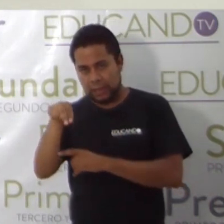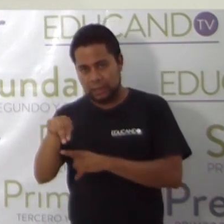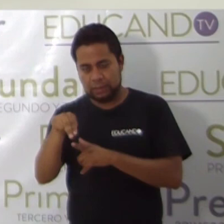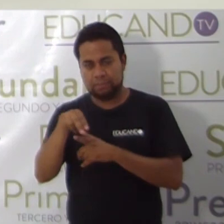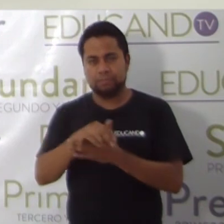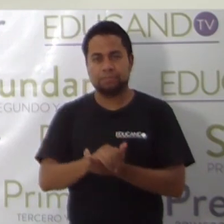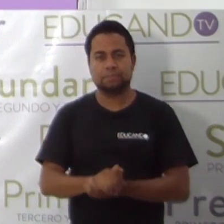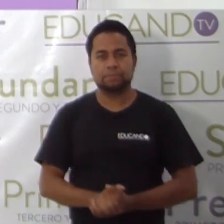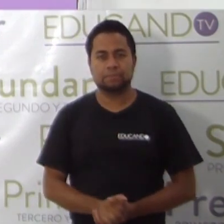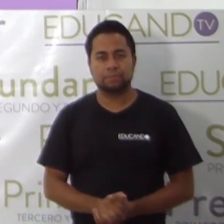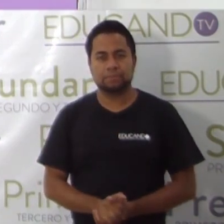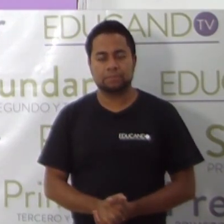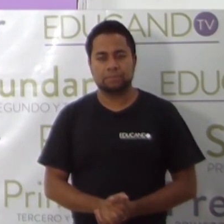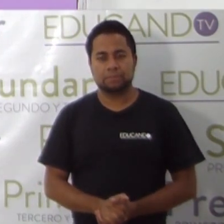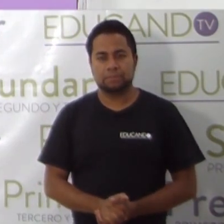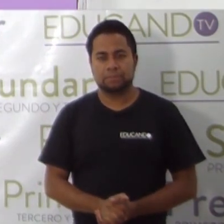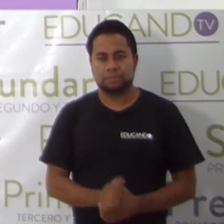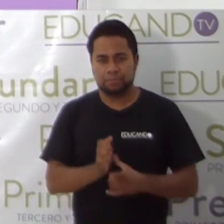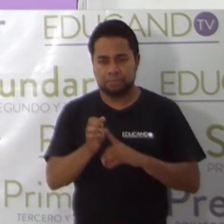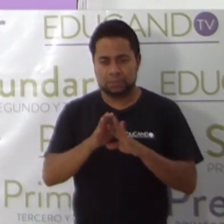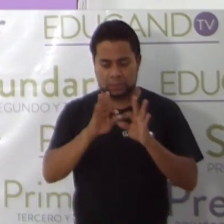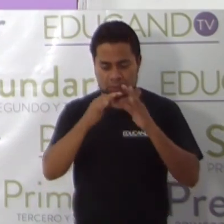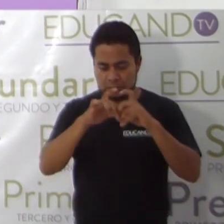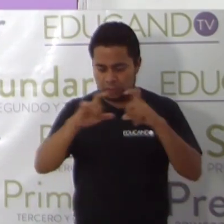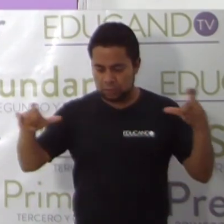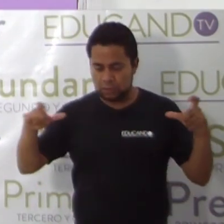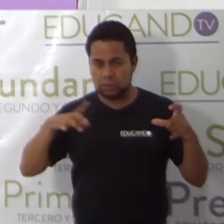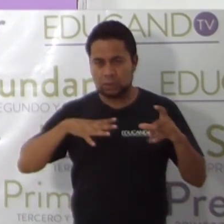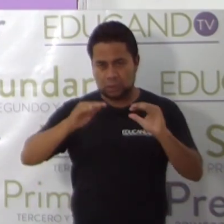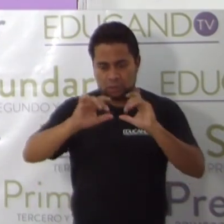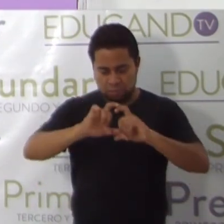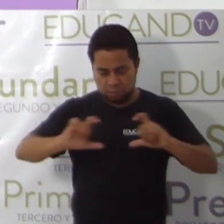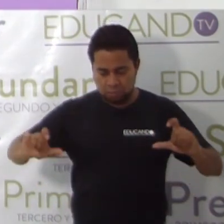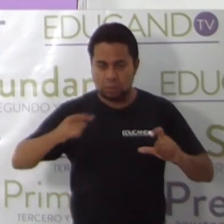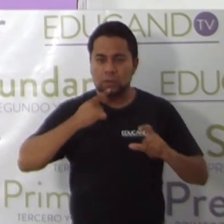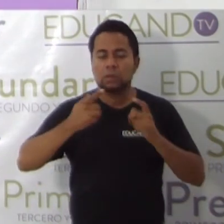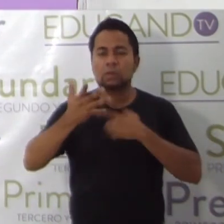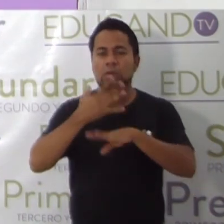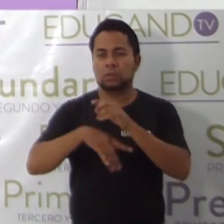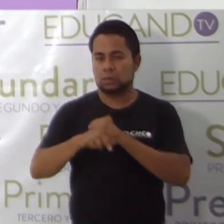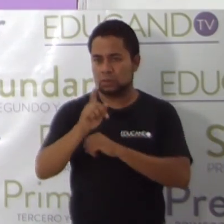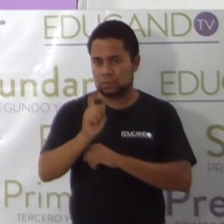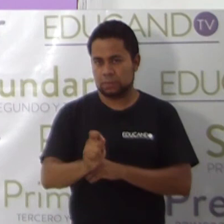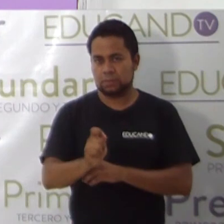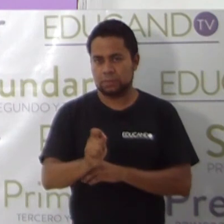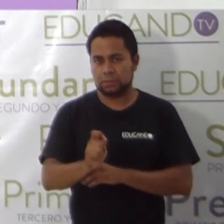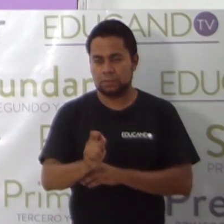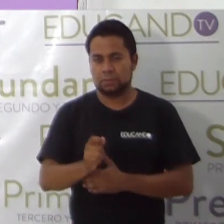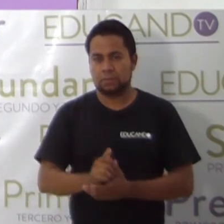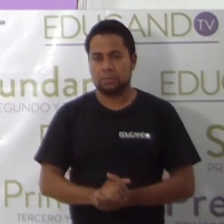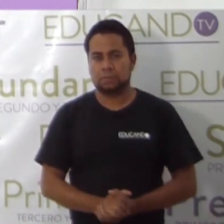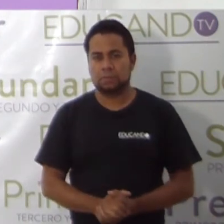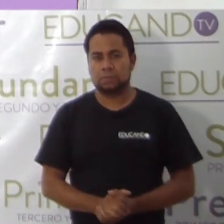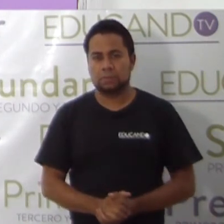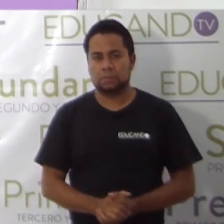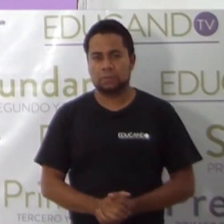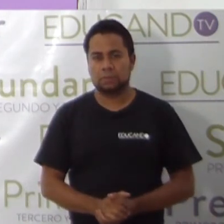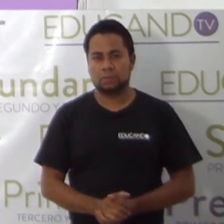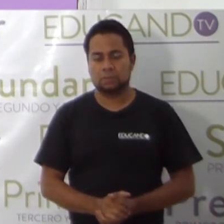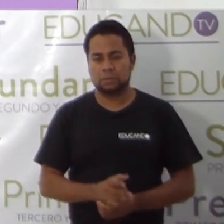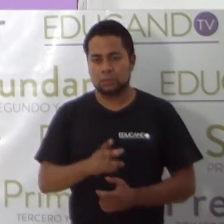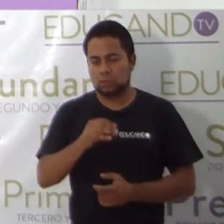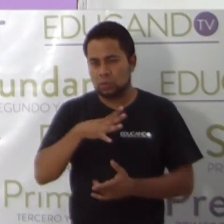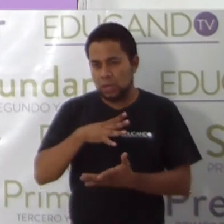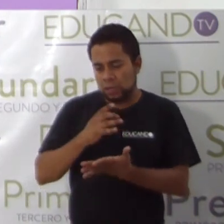Entonces, esta pequeña fórmula que tenemos aquí abajo nos dice que no hay un límite